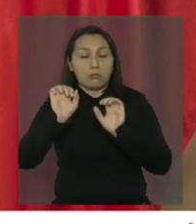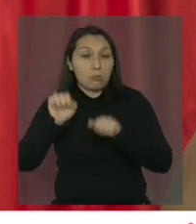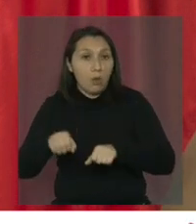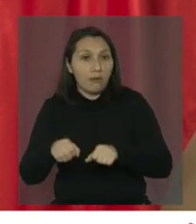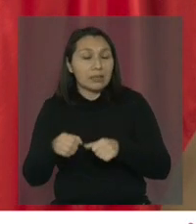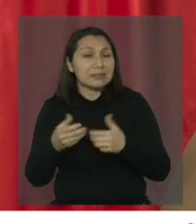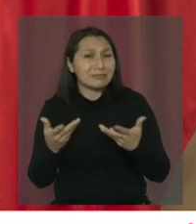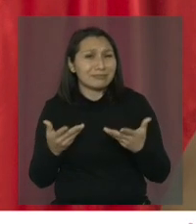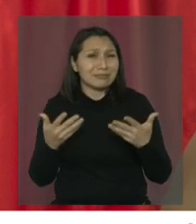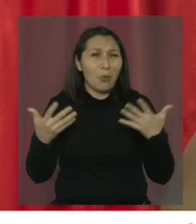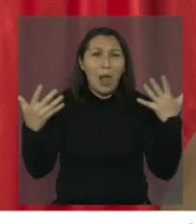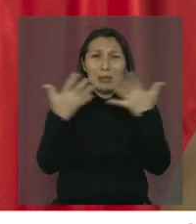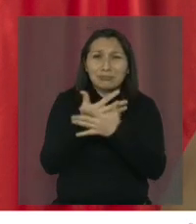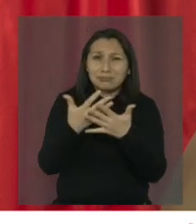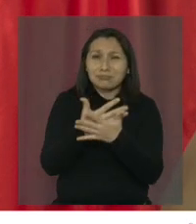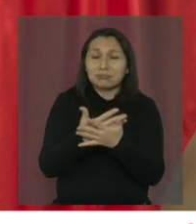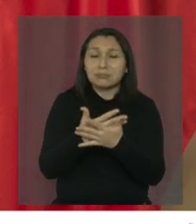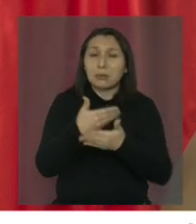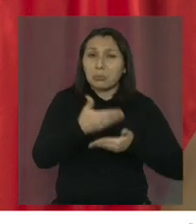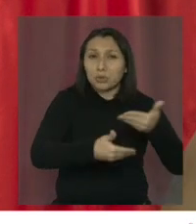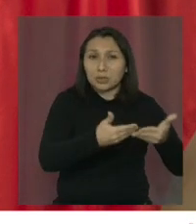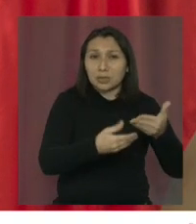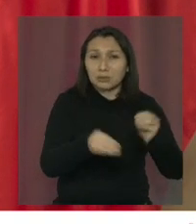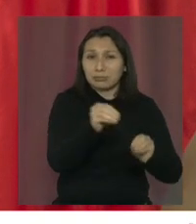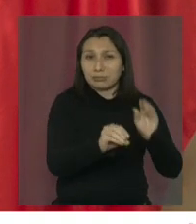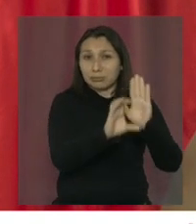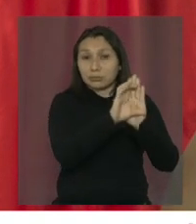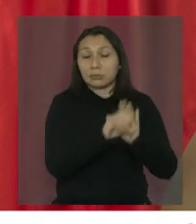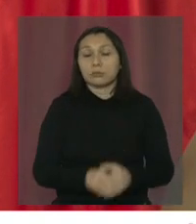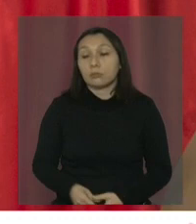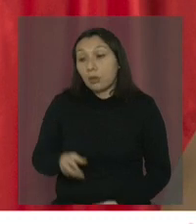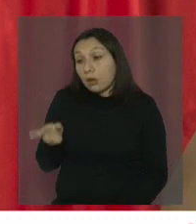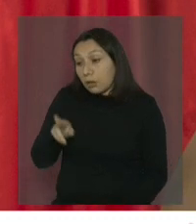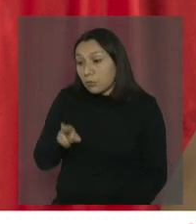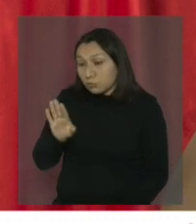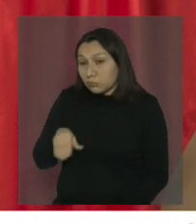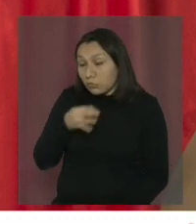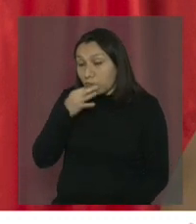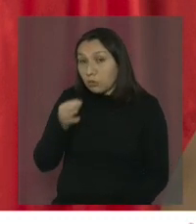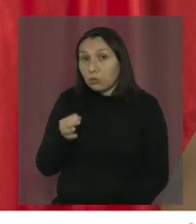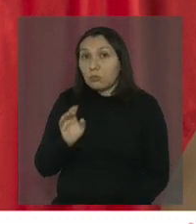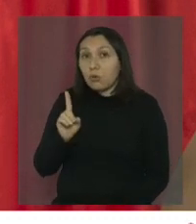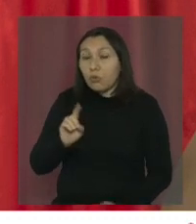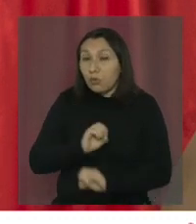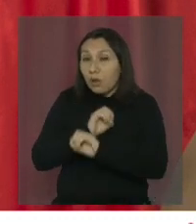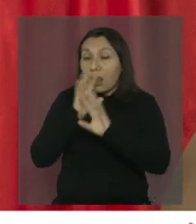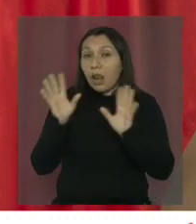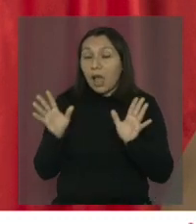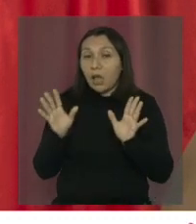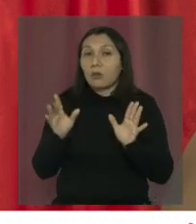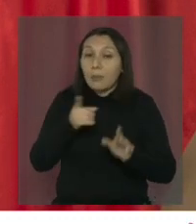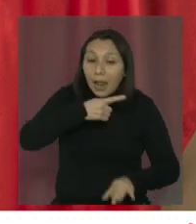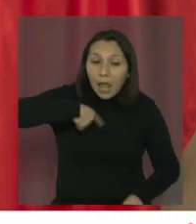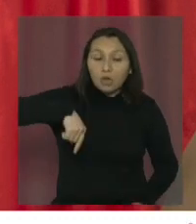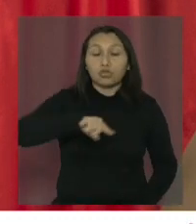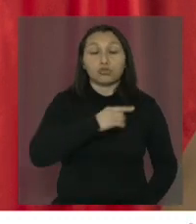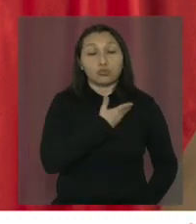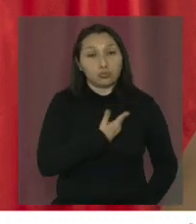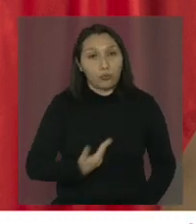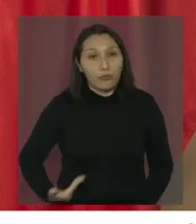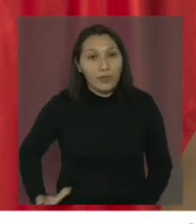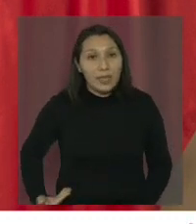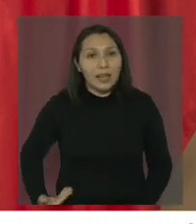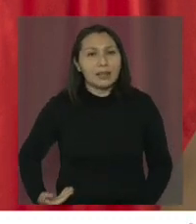efectivamente a su juicio vuelvo a responder creo que respondí anteriormente sino que o suficientemente claro para nosotros como gobierno